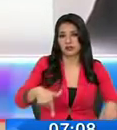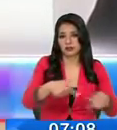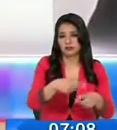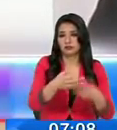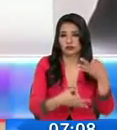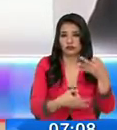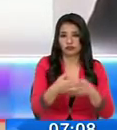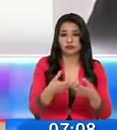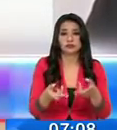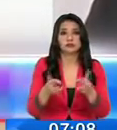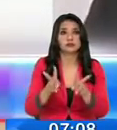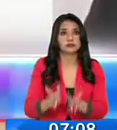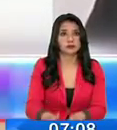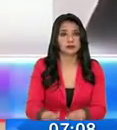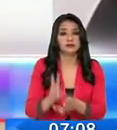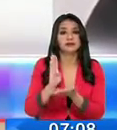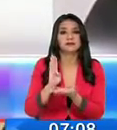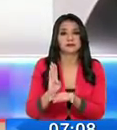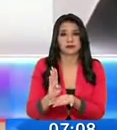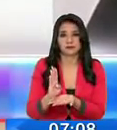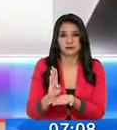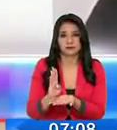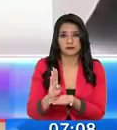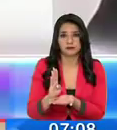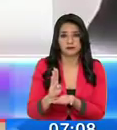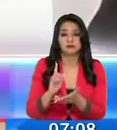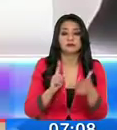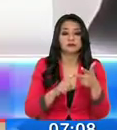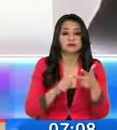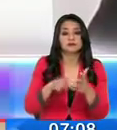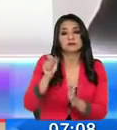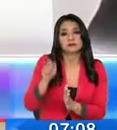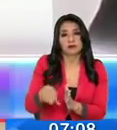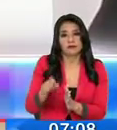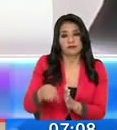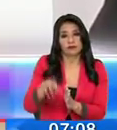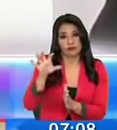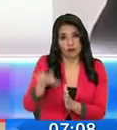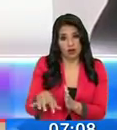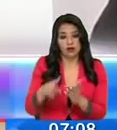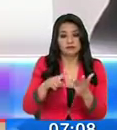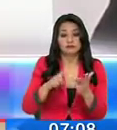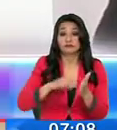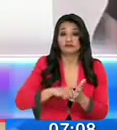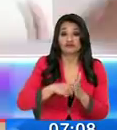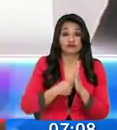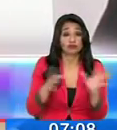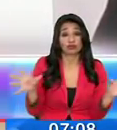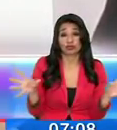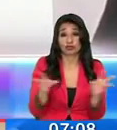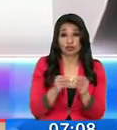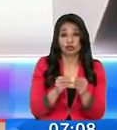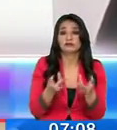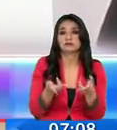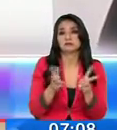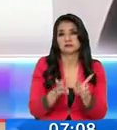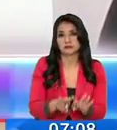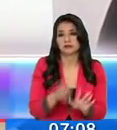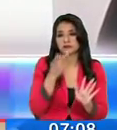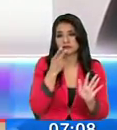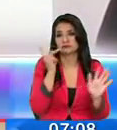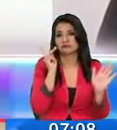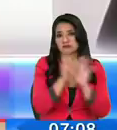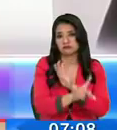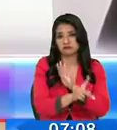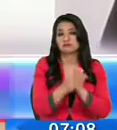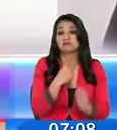Instituto Ecuatoriano de Seguridad Social, asimismo la Procuraduría y la Contraloría interpusieron también de manera